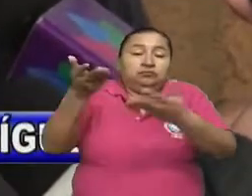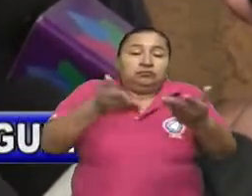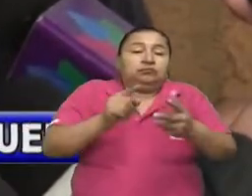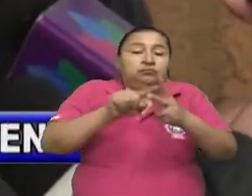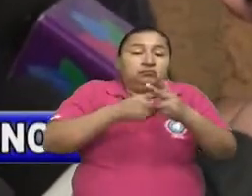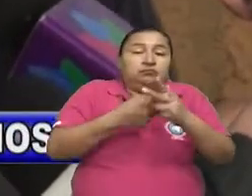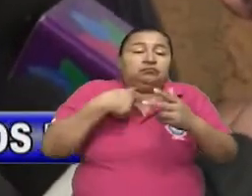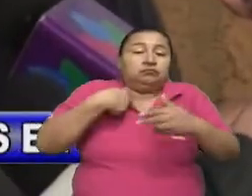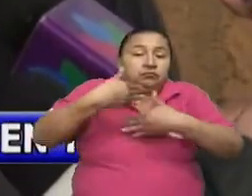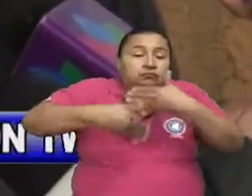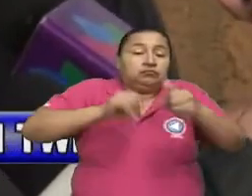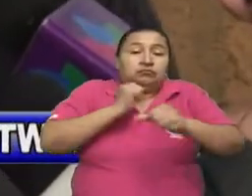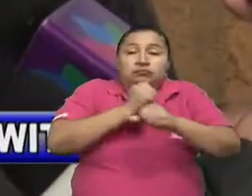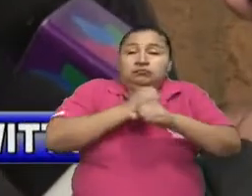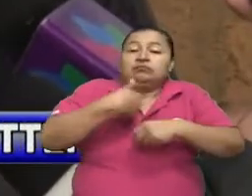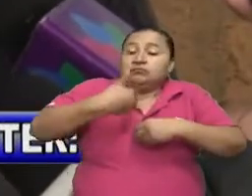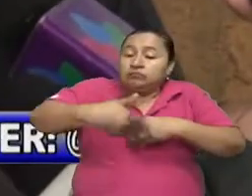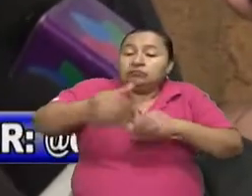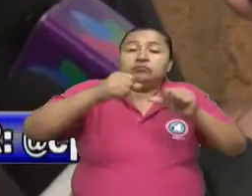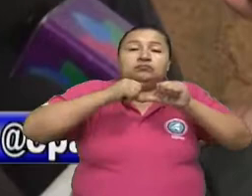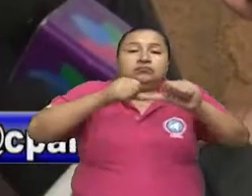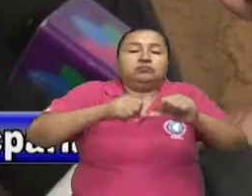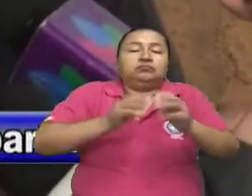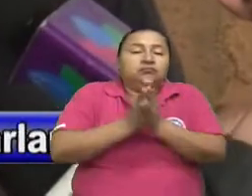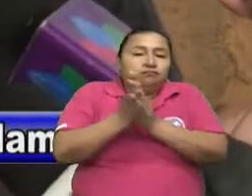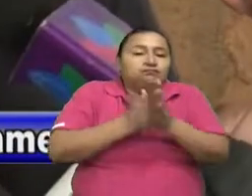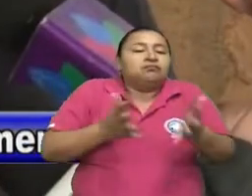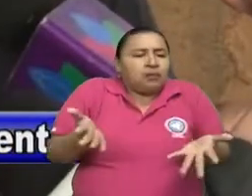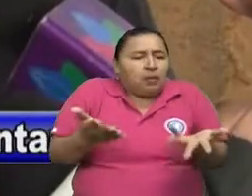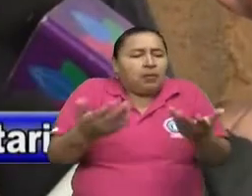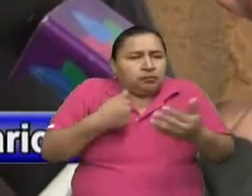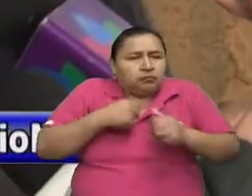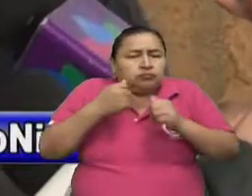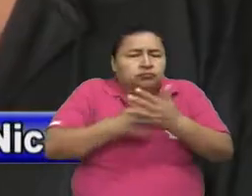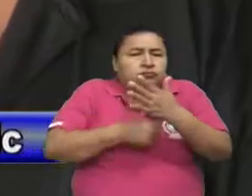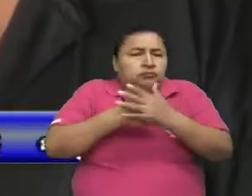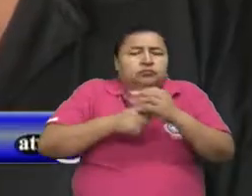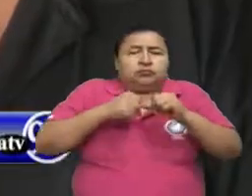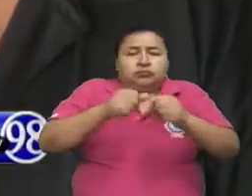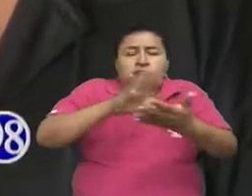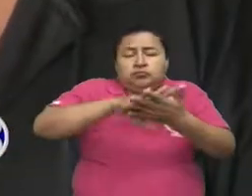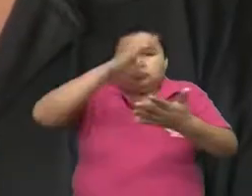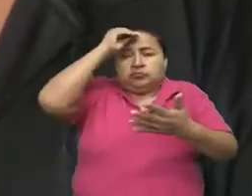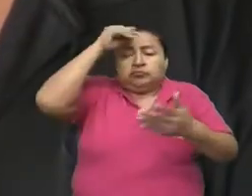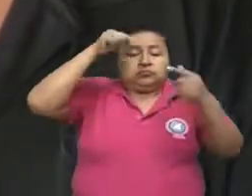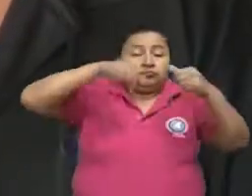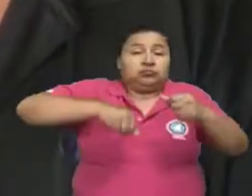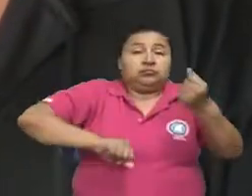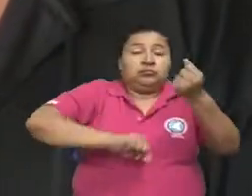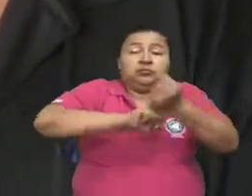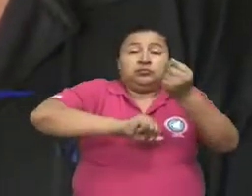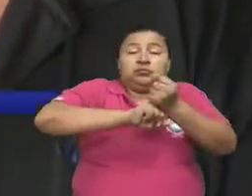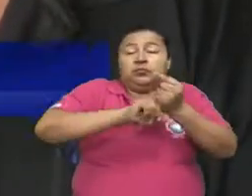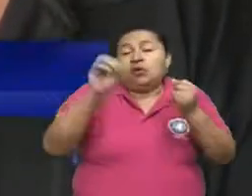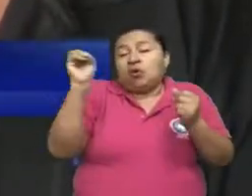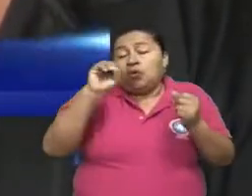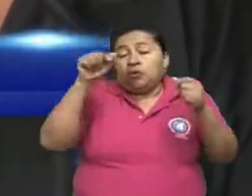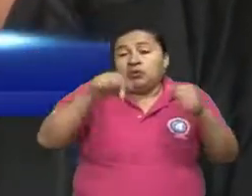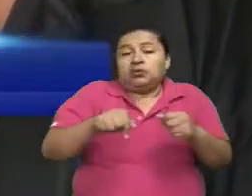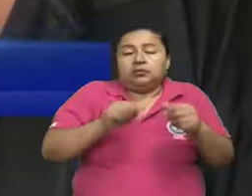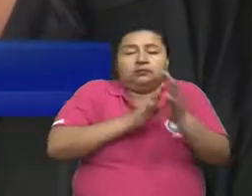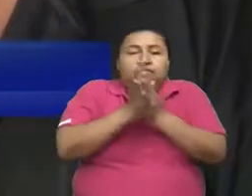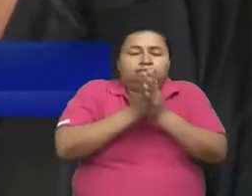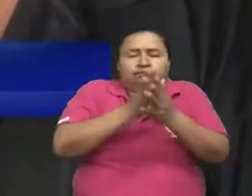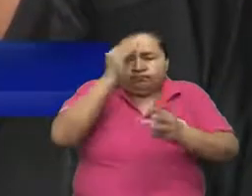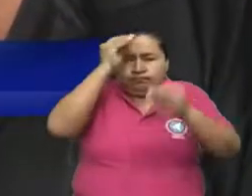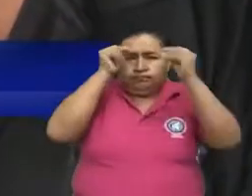las clases y que sigamos adelante y las ganas de que sigan aprendiendo. Estos apoyos estas preparaciones